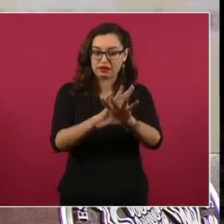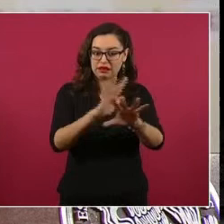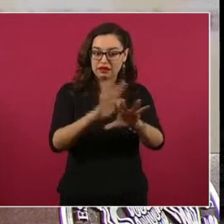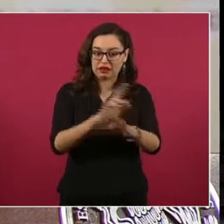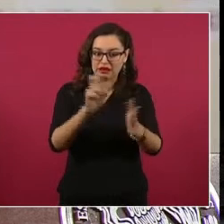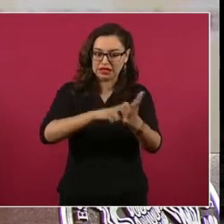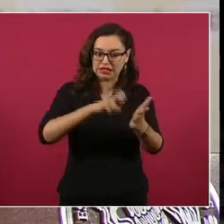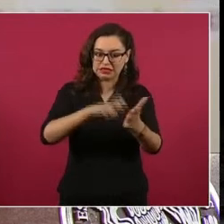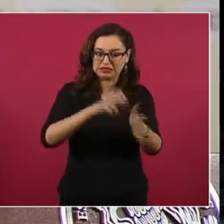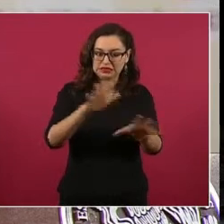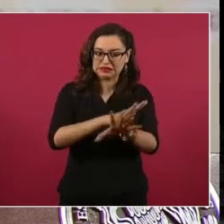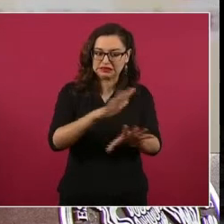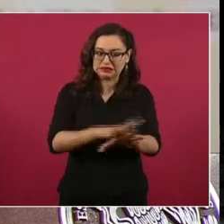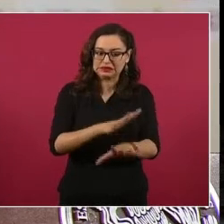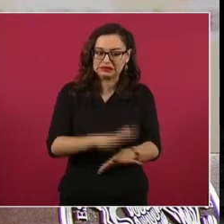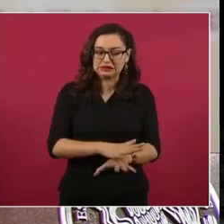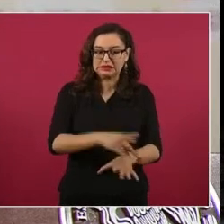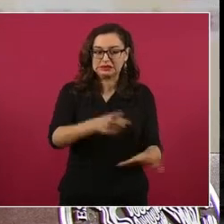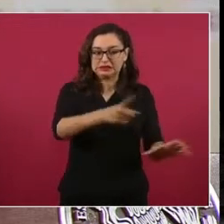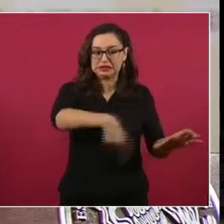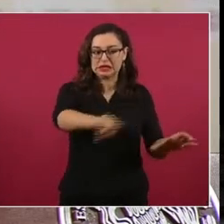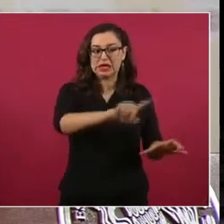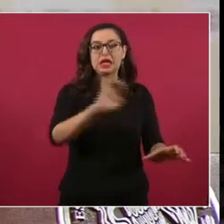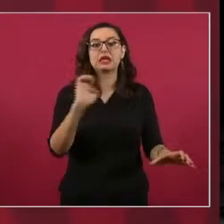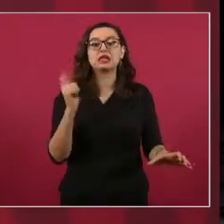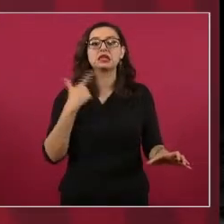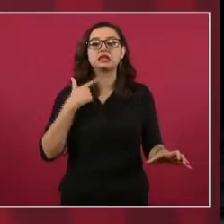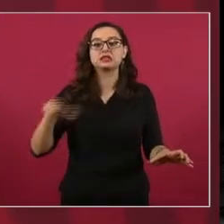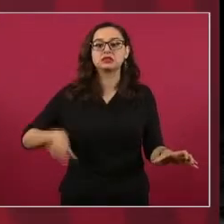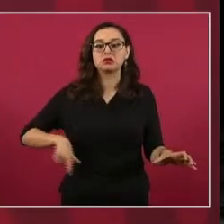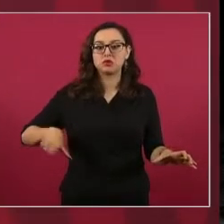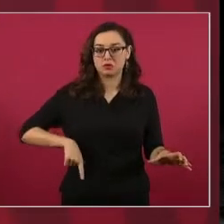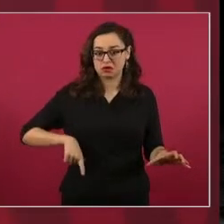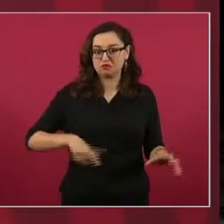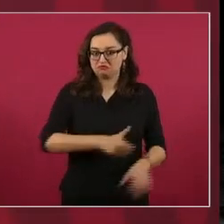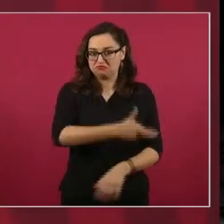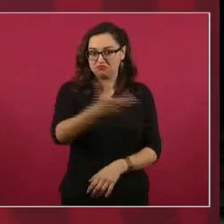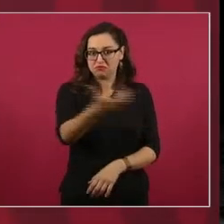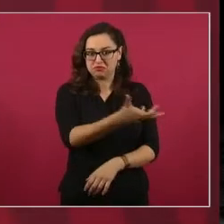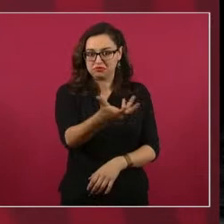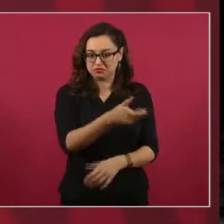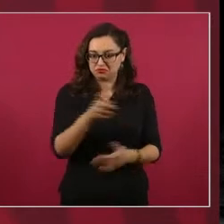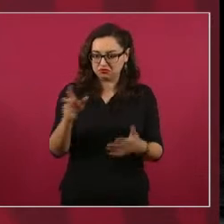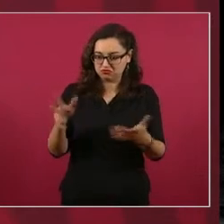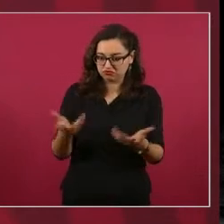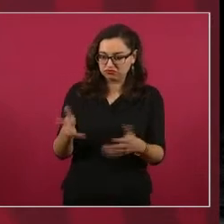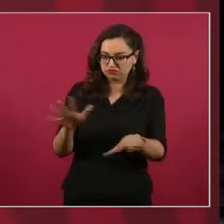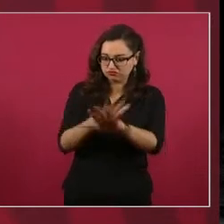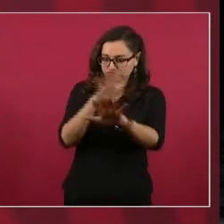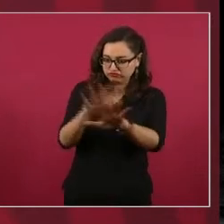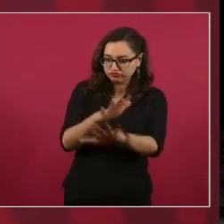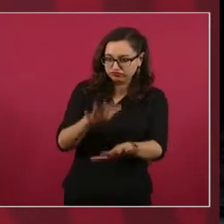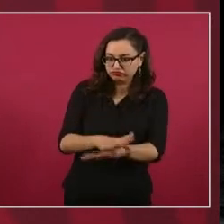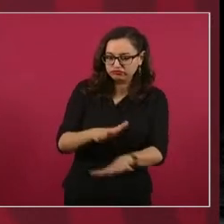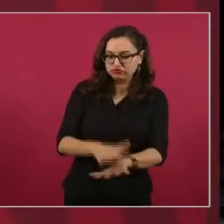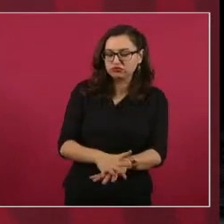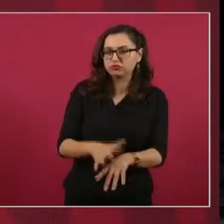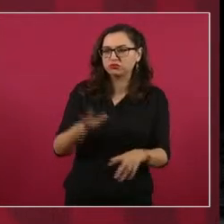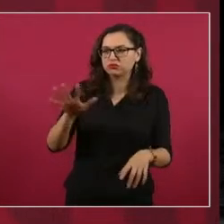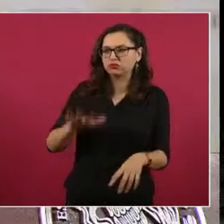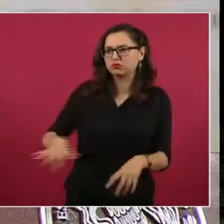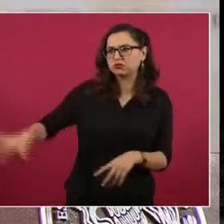constitucionales que se hicieron el periodo neoliberal a muchos les gustó porque no